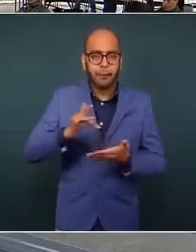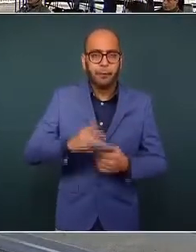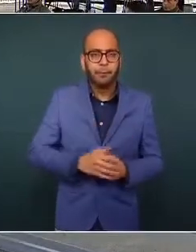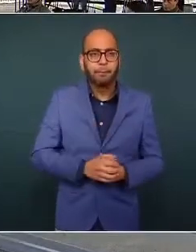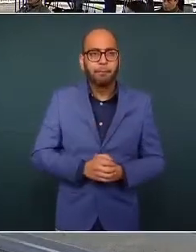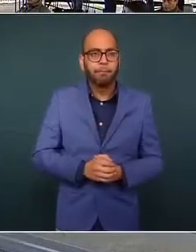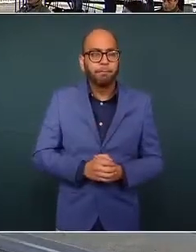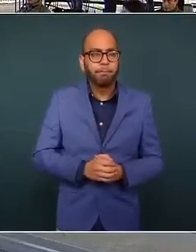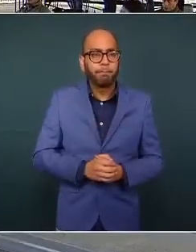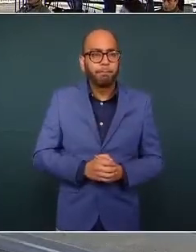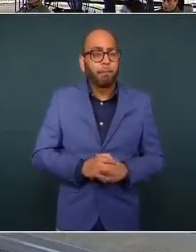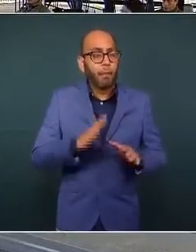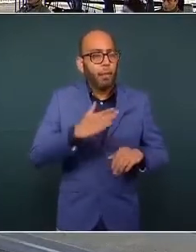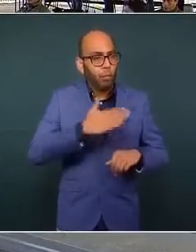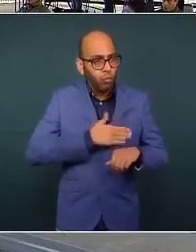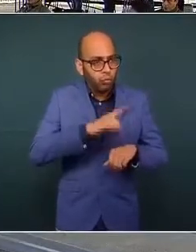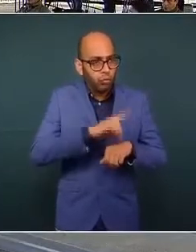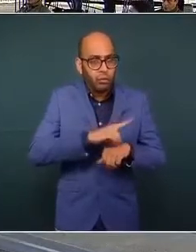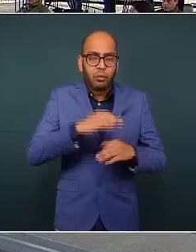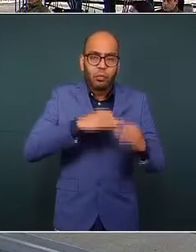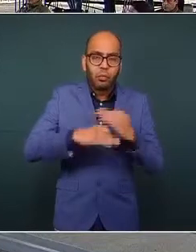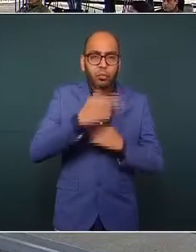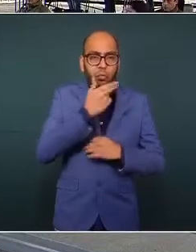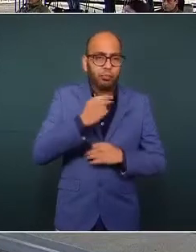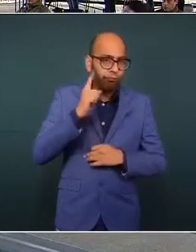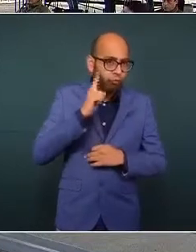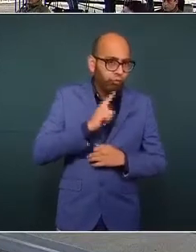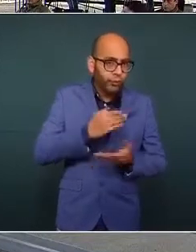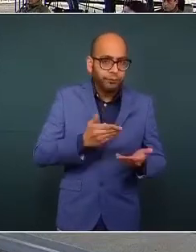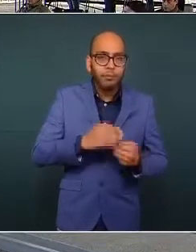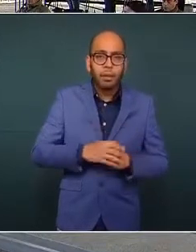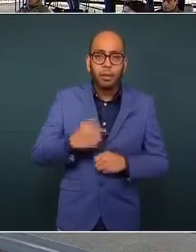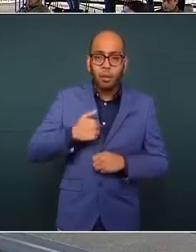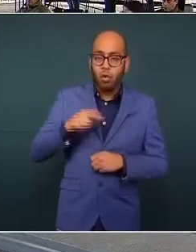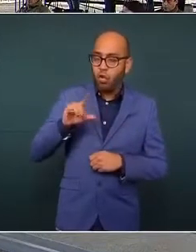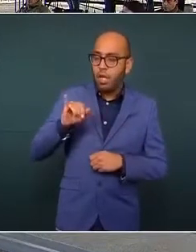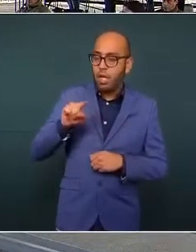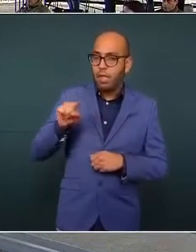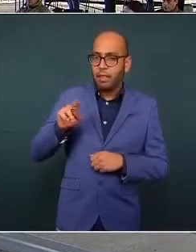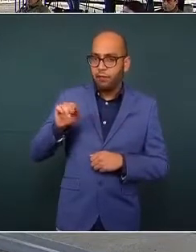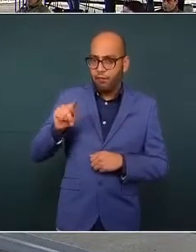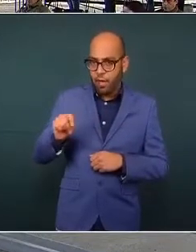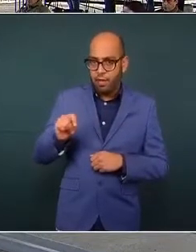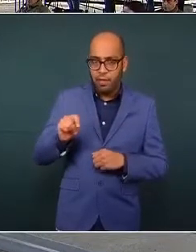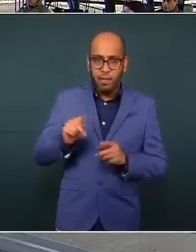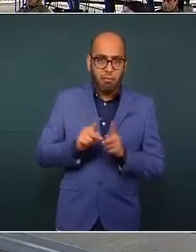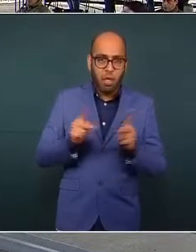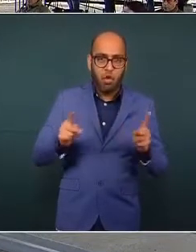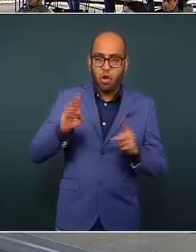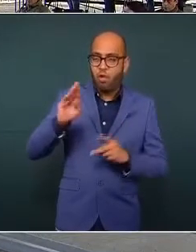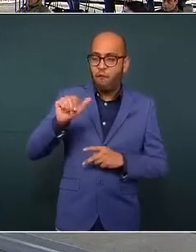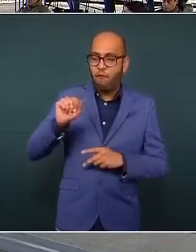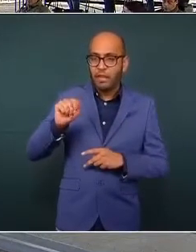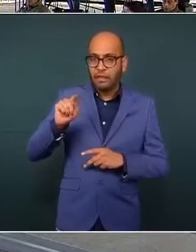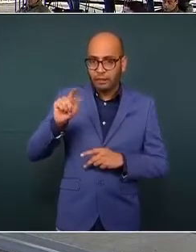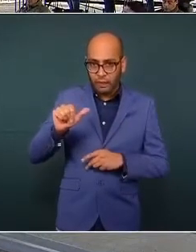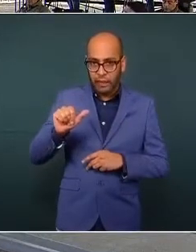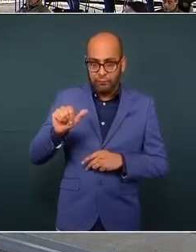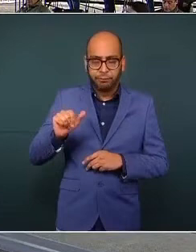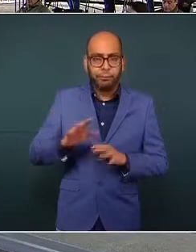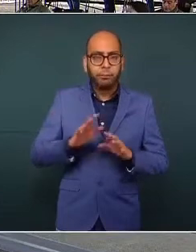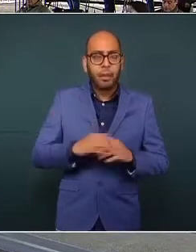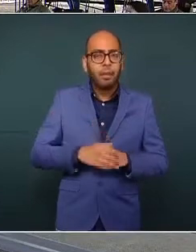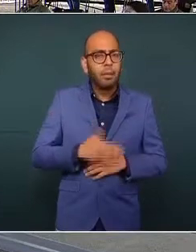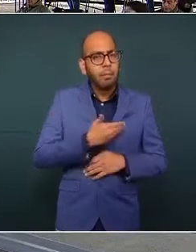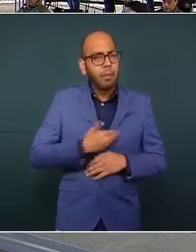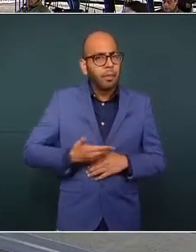Gracias. Buenos días a todas y a todos. Lisbeth Álvarez, del diario Basta y Grupo Cantón. Presidente, la mayoría de